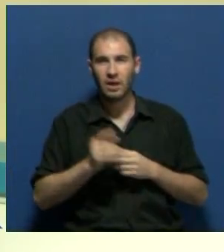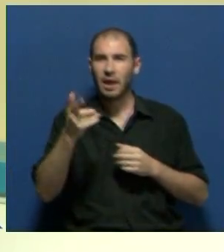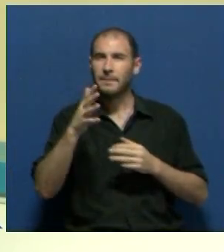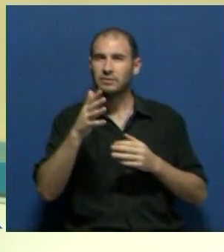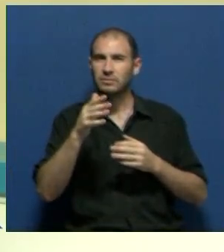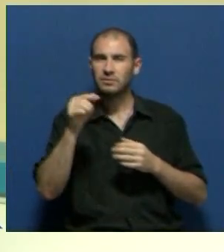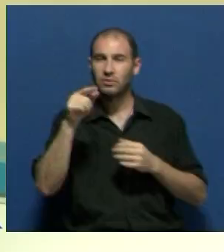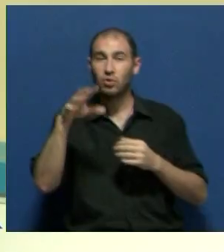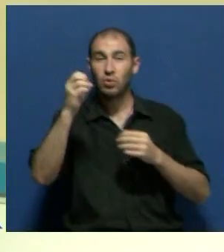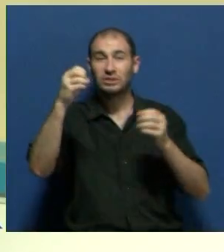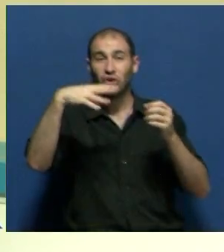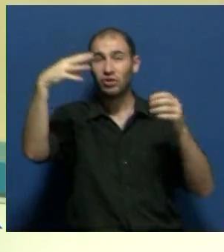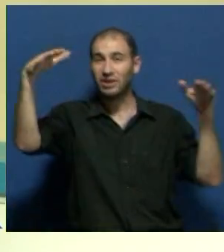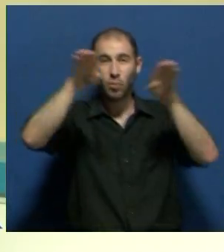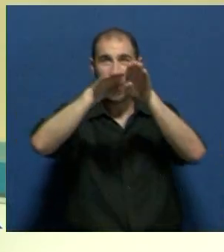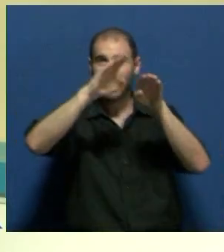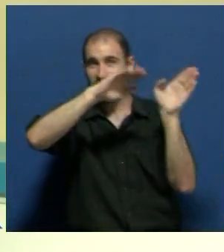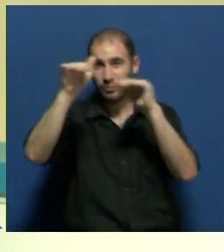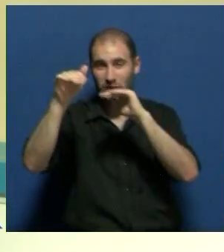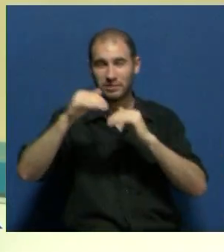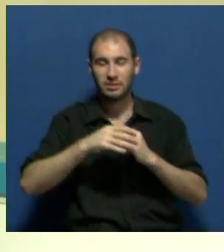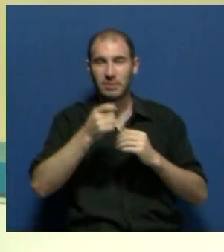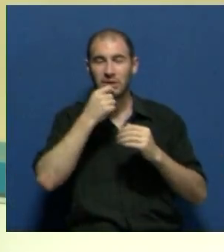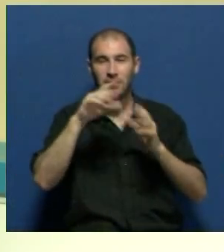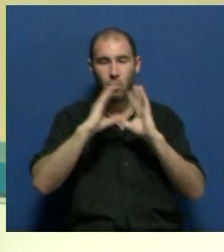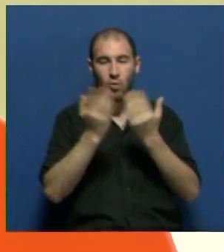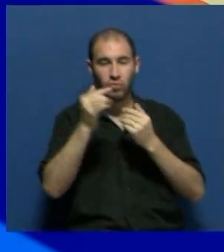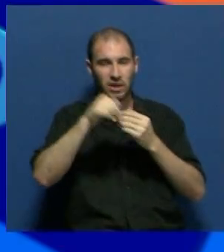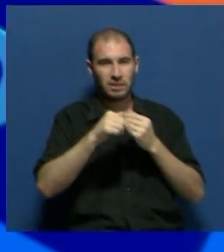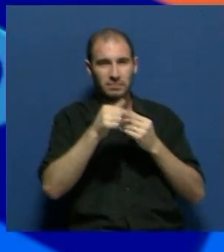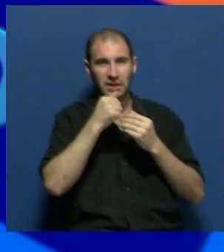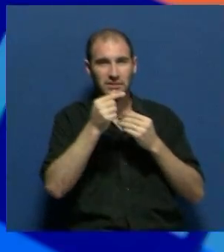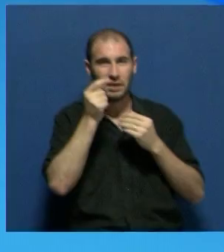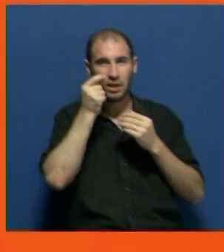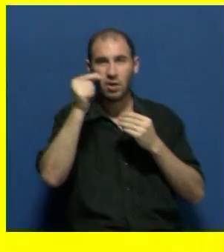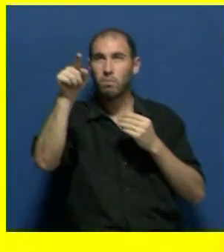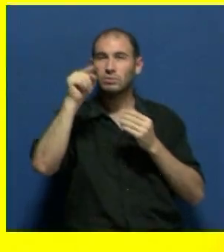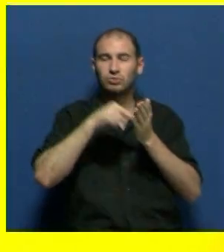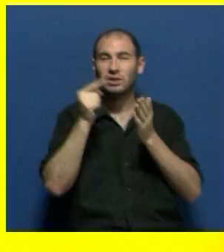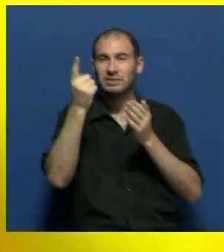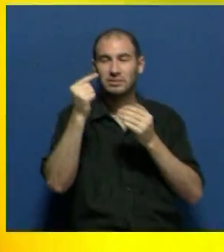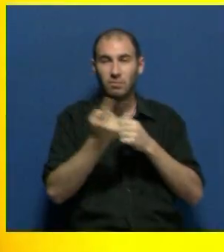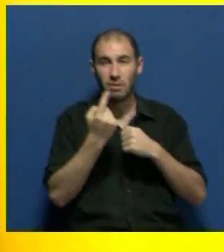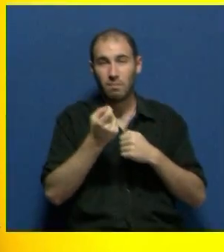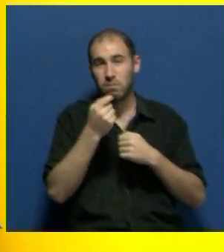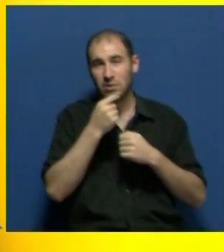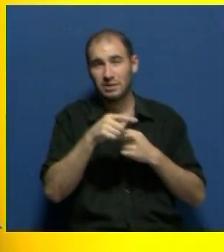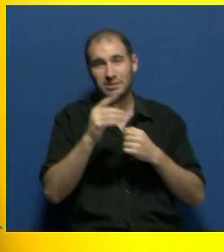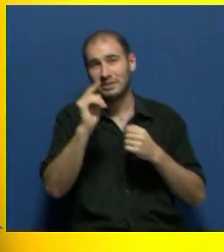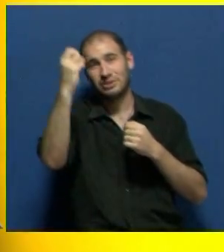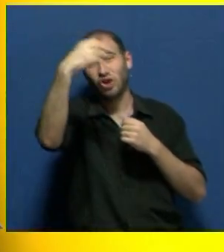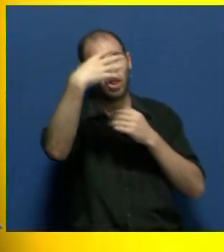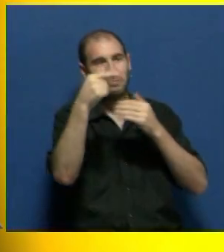exactamente posicionado donde está el Sol. O sea que digamos que desde la Tierra hoy no podríamos observar este punto. Claro, no, porque lamentablemente está el Sol.